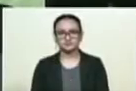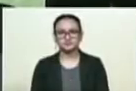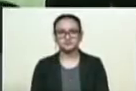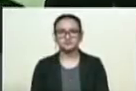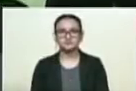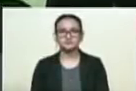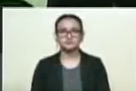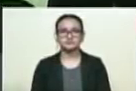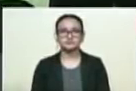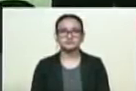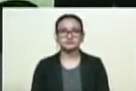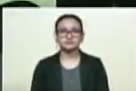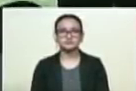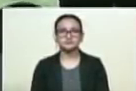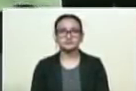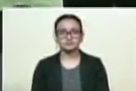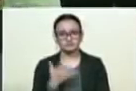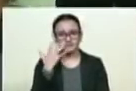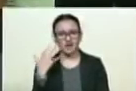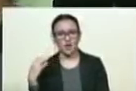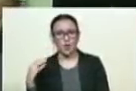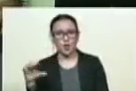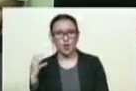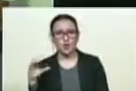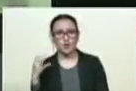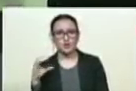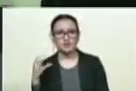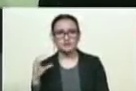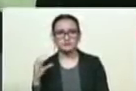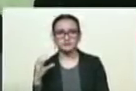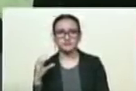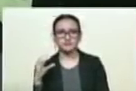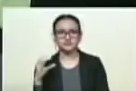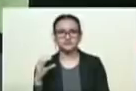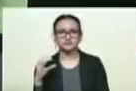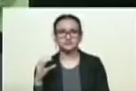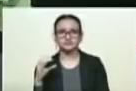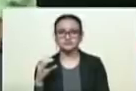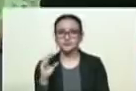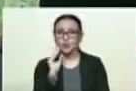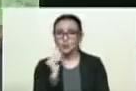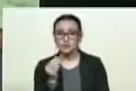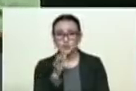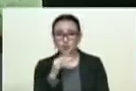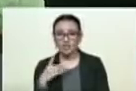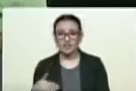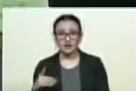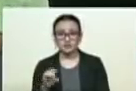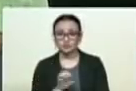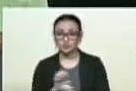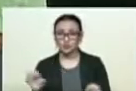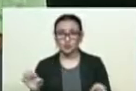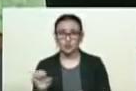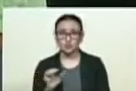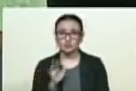Fíjense ustedes lo que pasa en Colombia, donde la juventud no tiene derecho al estudio.